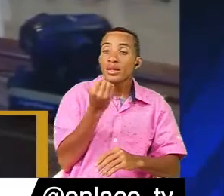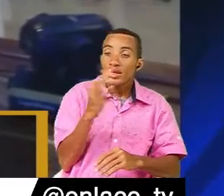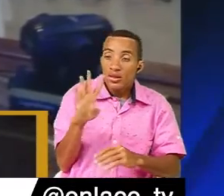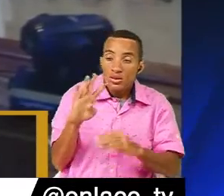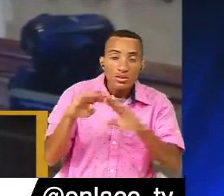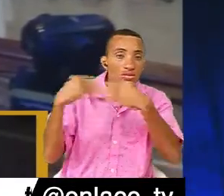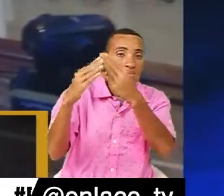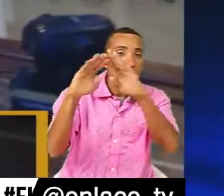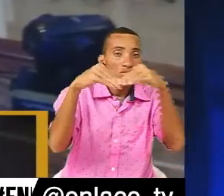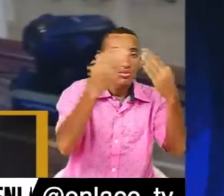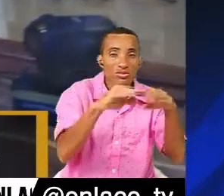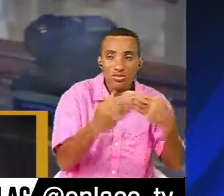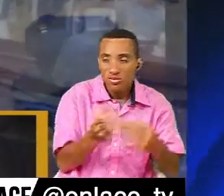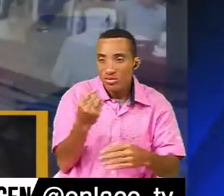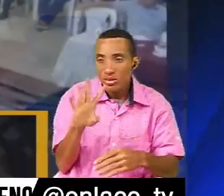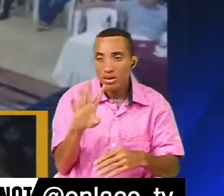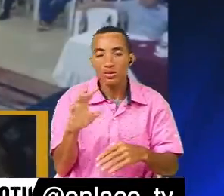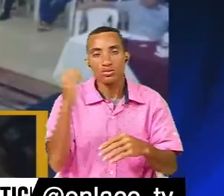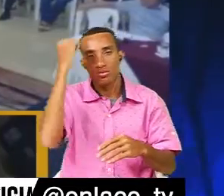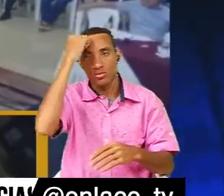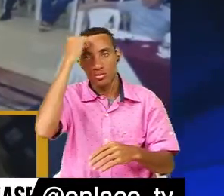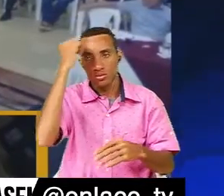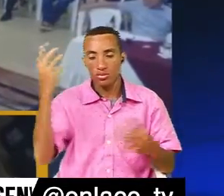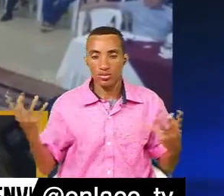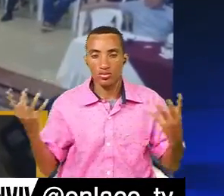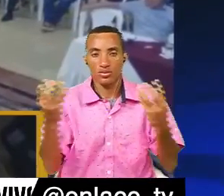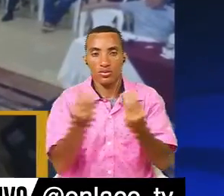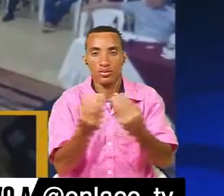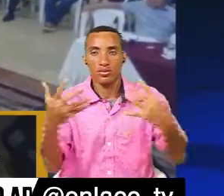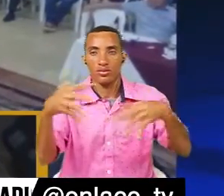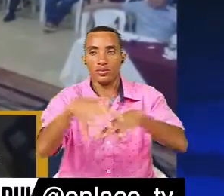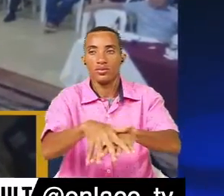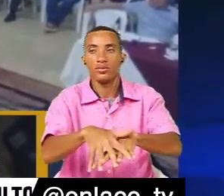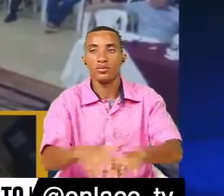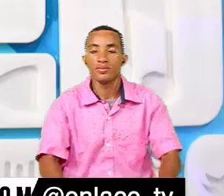educativas públicas se vincularon al espacio de integración.